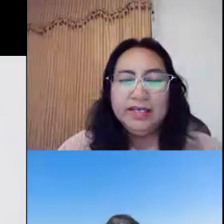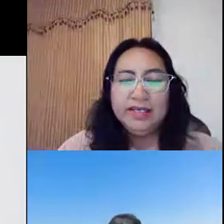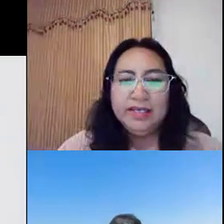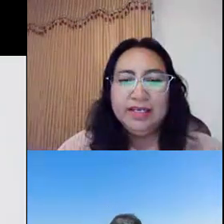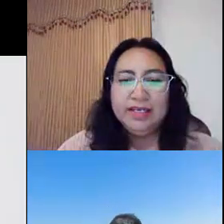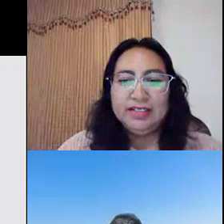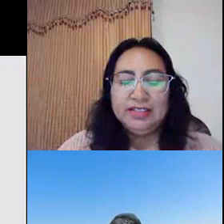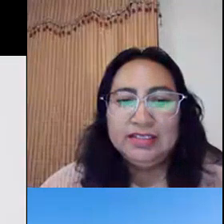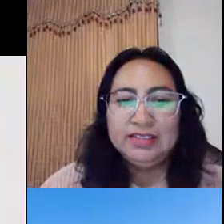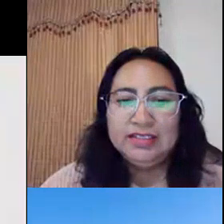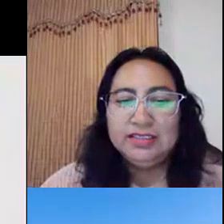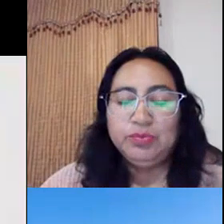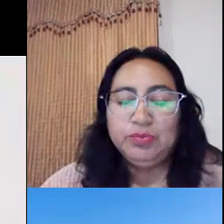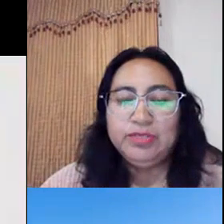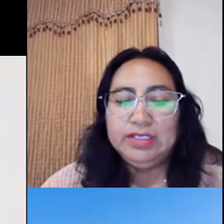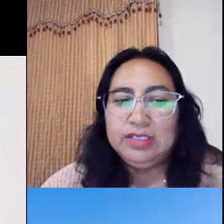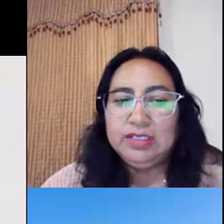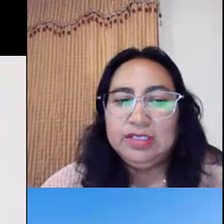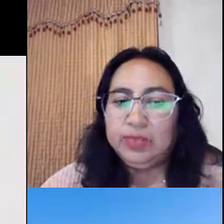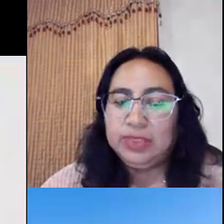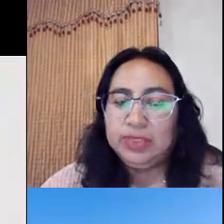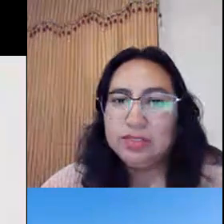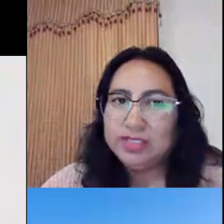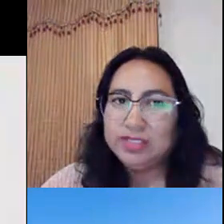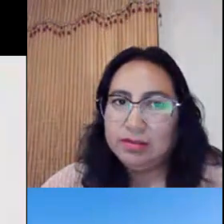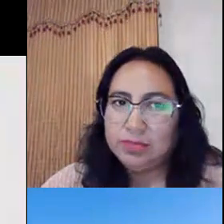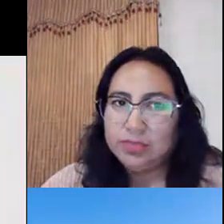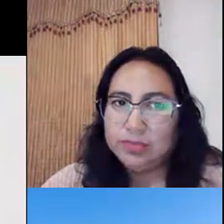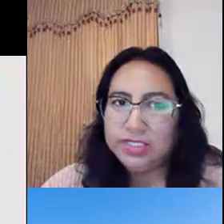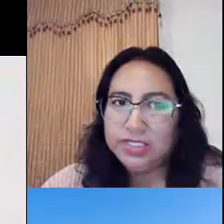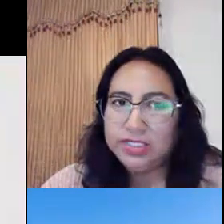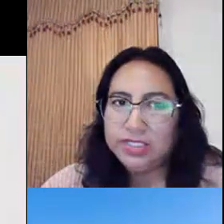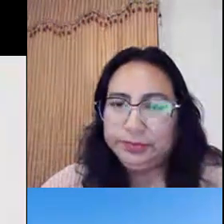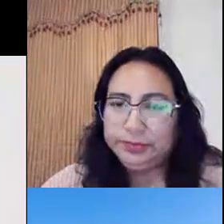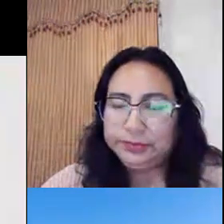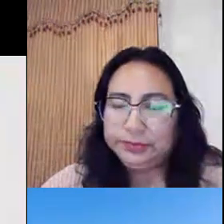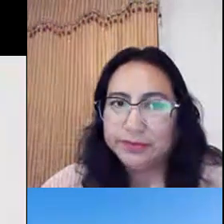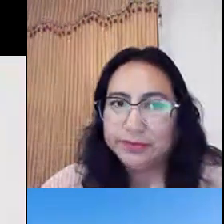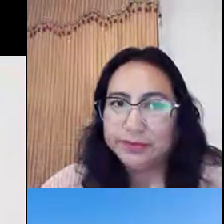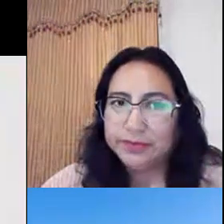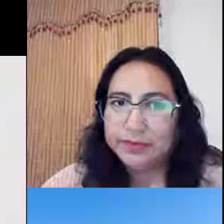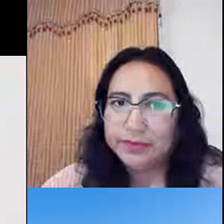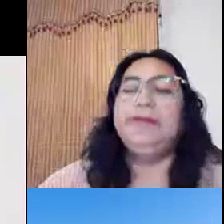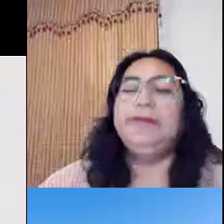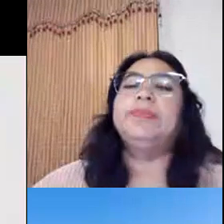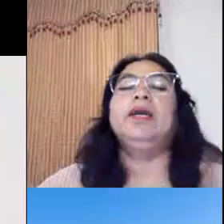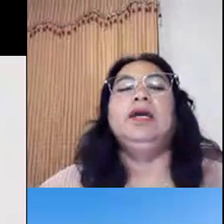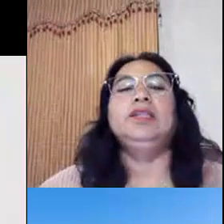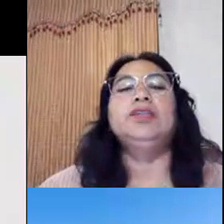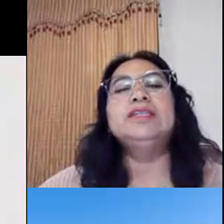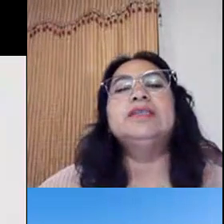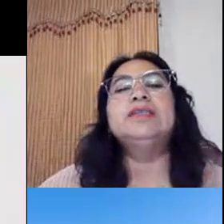Licen. De pronto el internet, porque los demás creo que sí me escuchan. Sí, sí, lo escuché. ¿Ya?